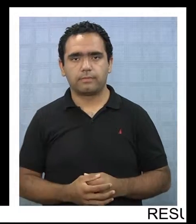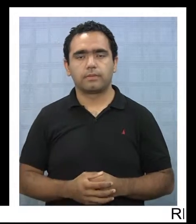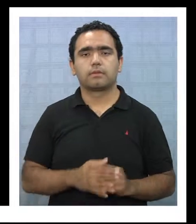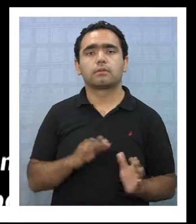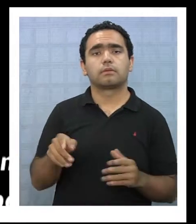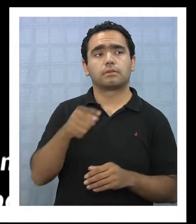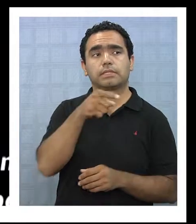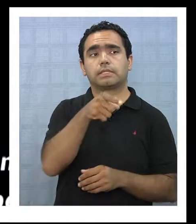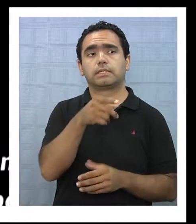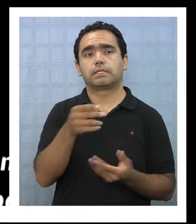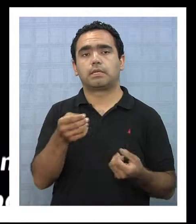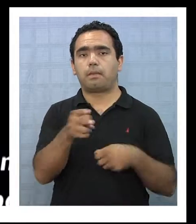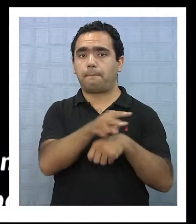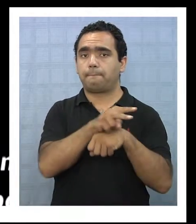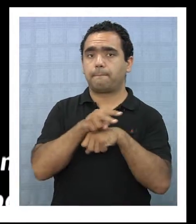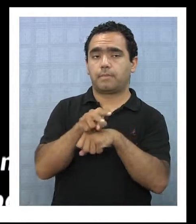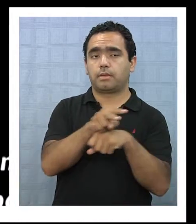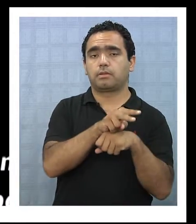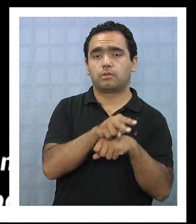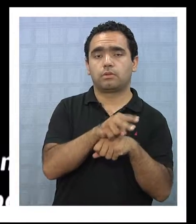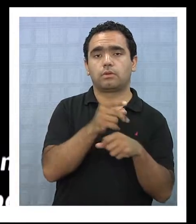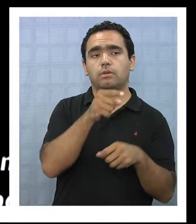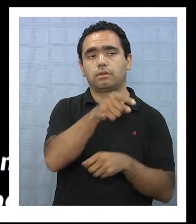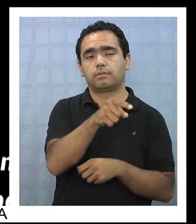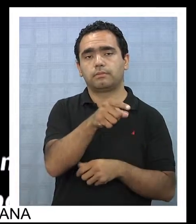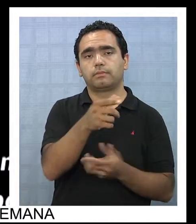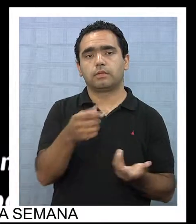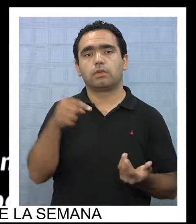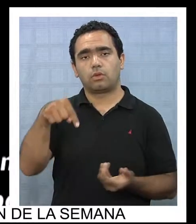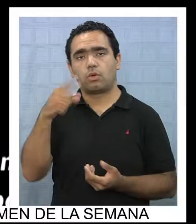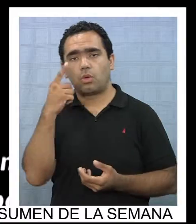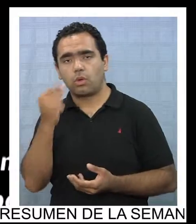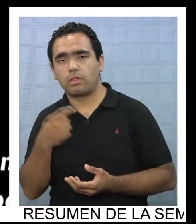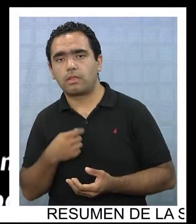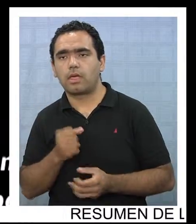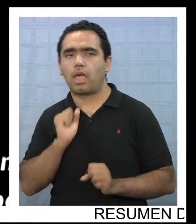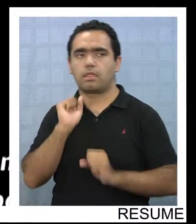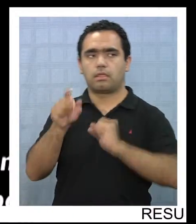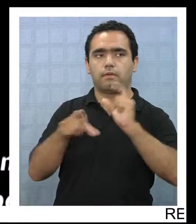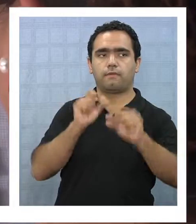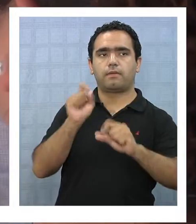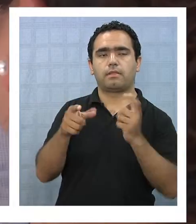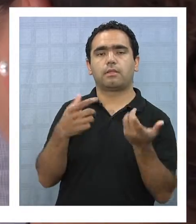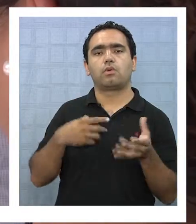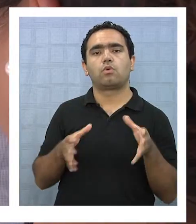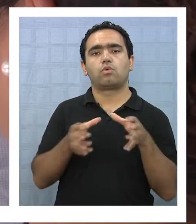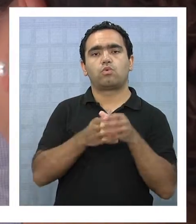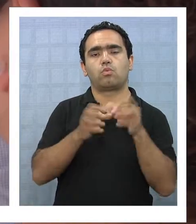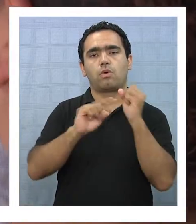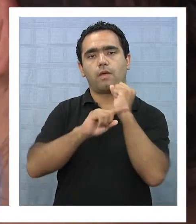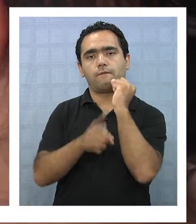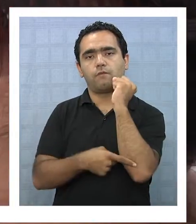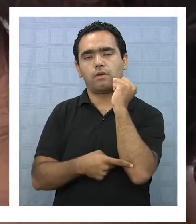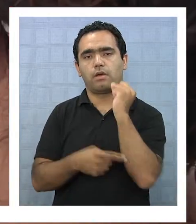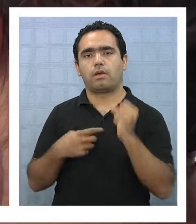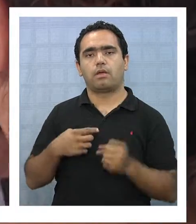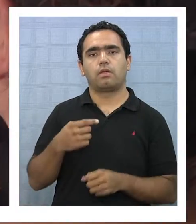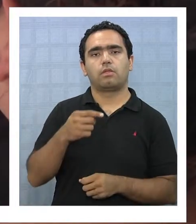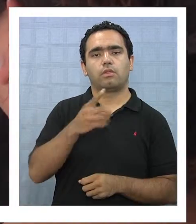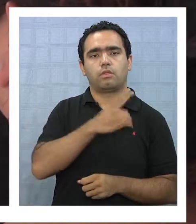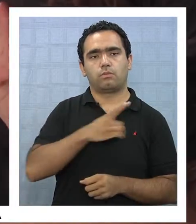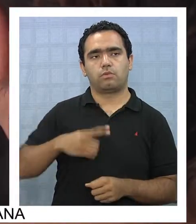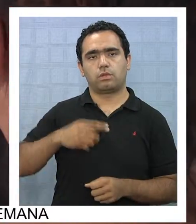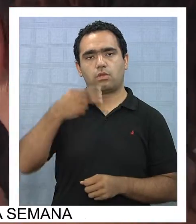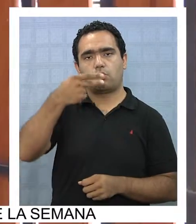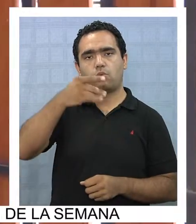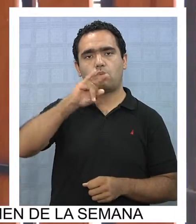Es así como los inspectores tomaron cartas en el asunto y hoy están siendo defendidos por el grupo de abogados del diputado